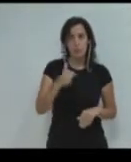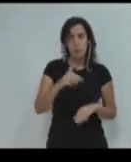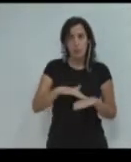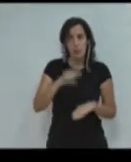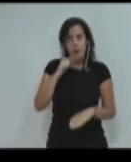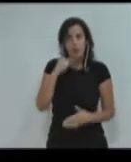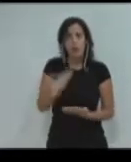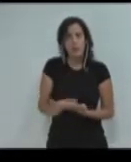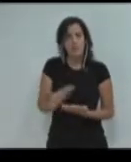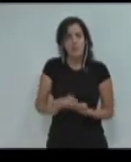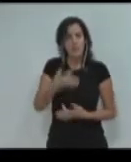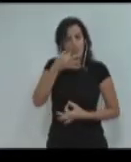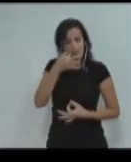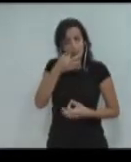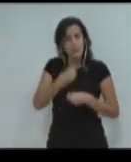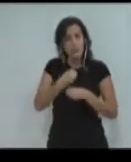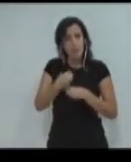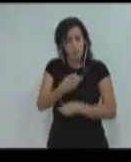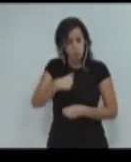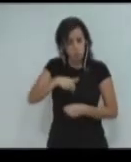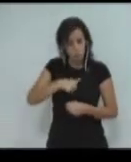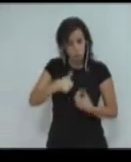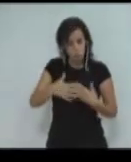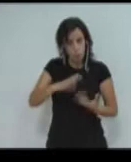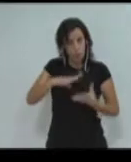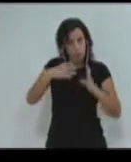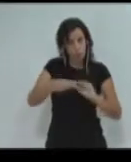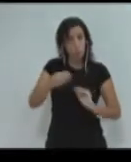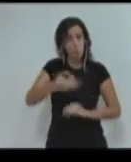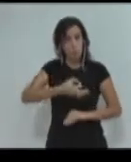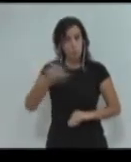garantizar que el trabajo que estamos haciendo los adaptadores es correcto.